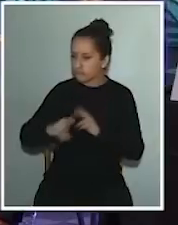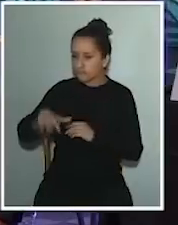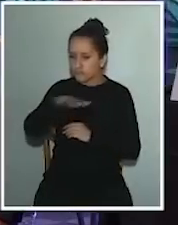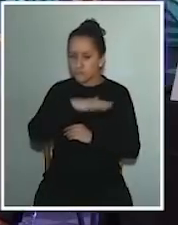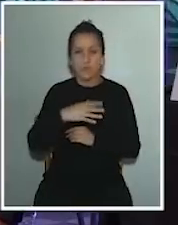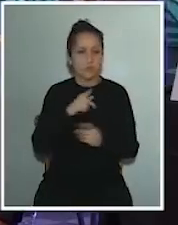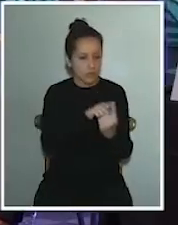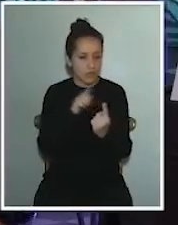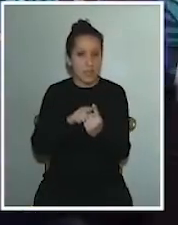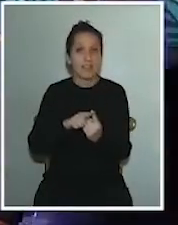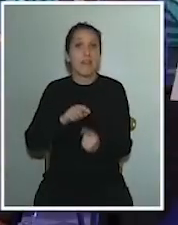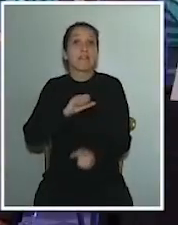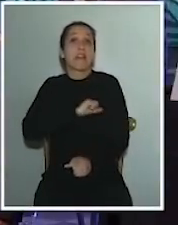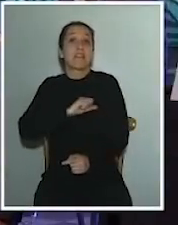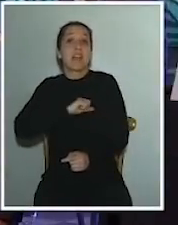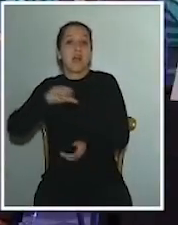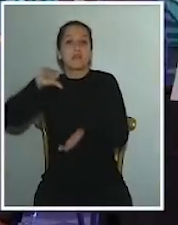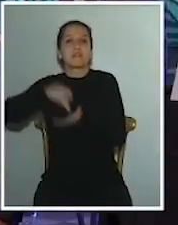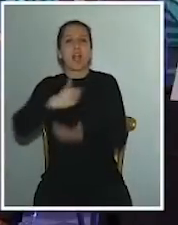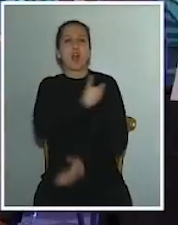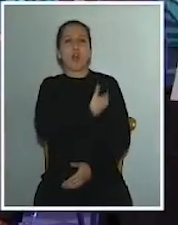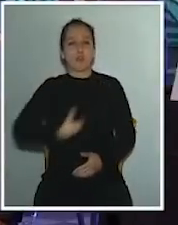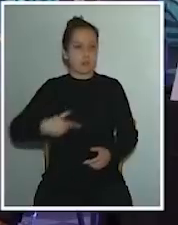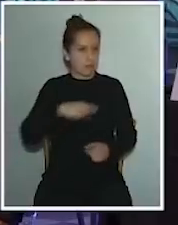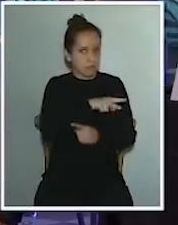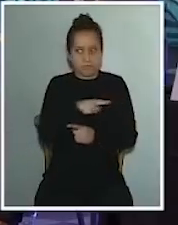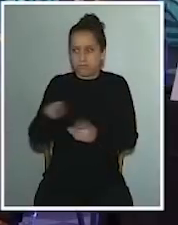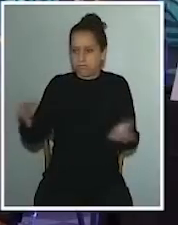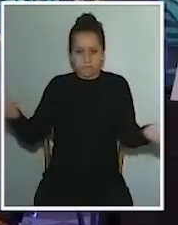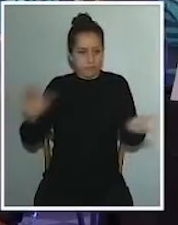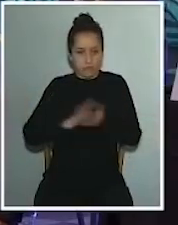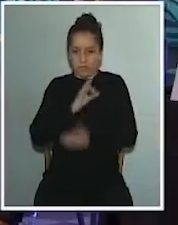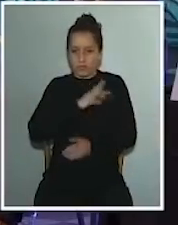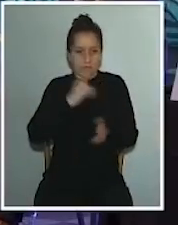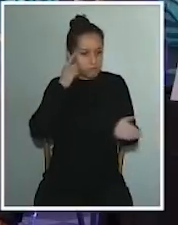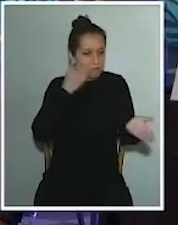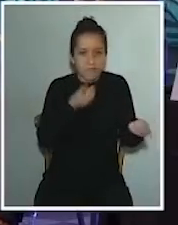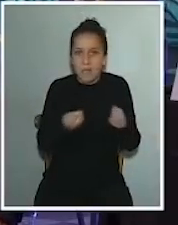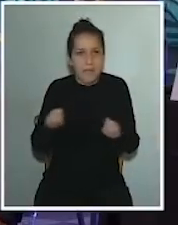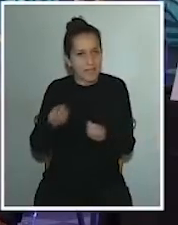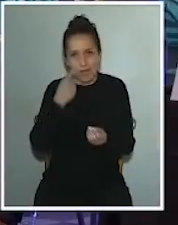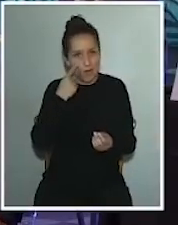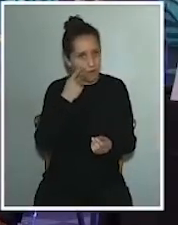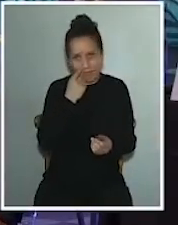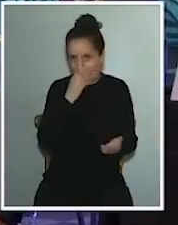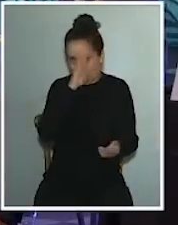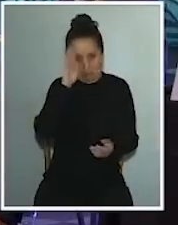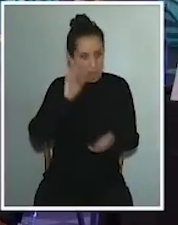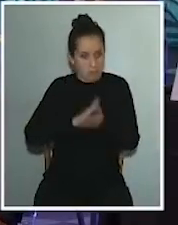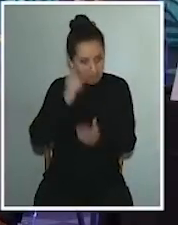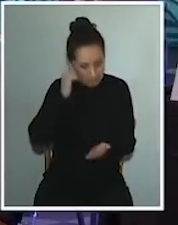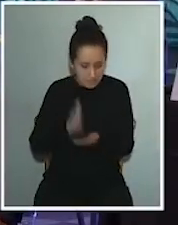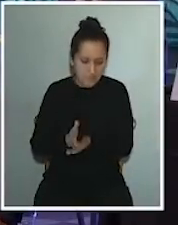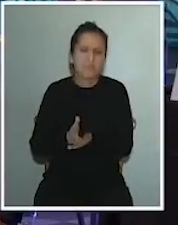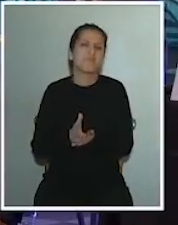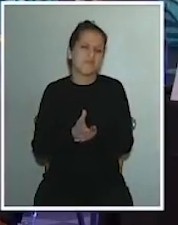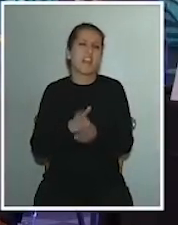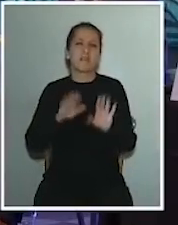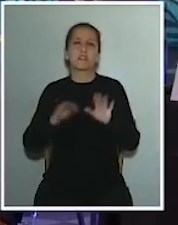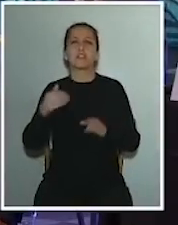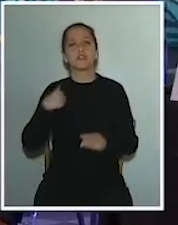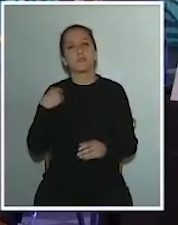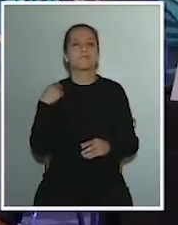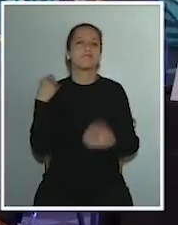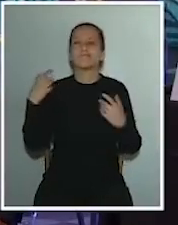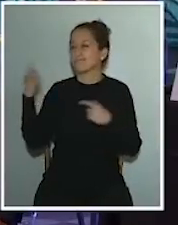no es el gobierno central el que muchas veces puede definir lo que ocurre Cuántas veces nos ha tocado a varios recorrer regiones y nos